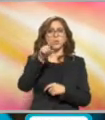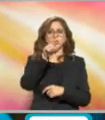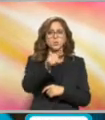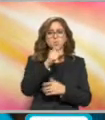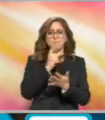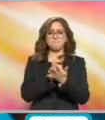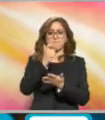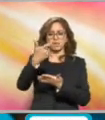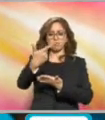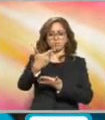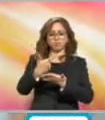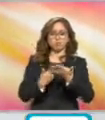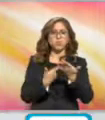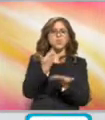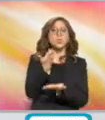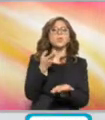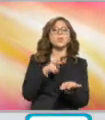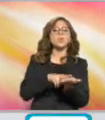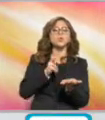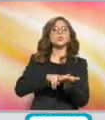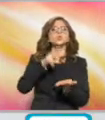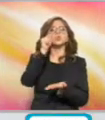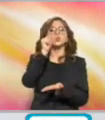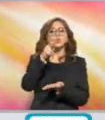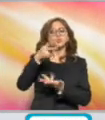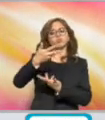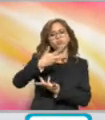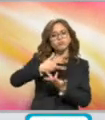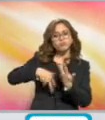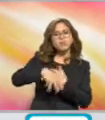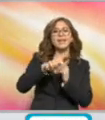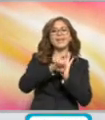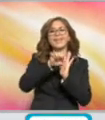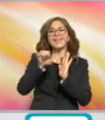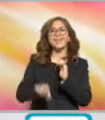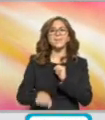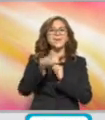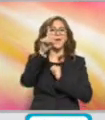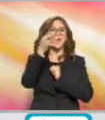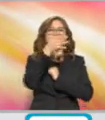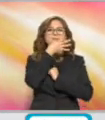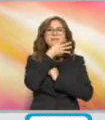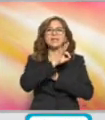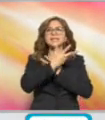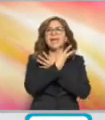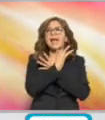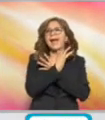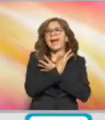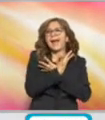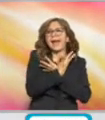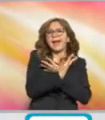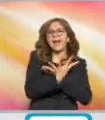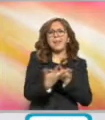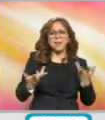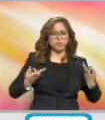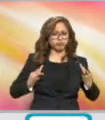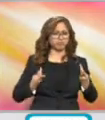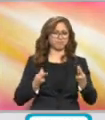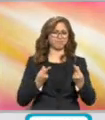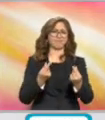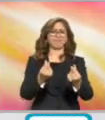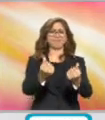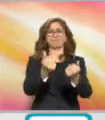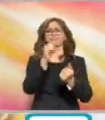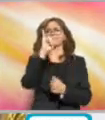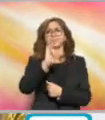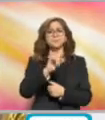en el presupuesto que tú quieras qué bueno. invertir. Porque bueno, puede ser una fiesta espectacular en donde te gastes todo el dinero del mundo. La boda del